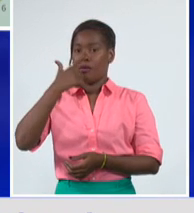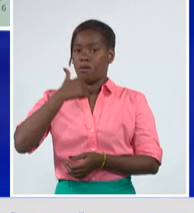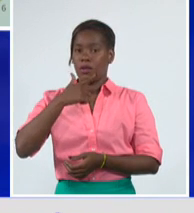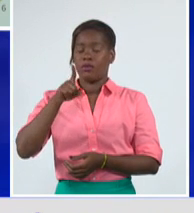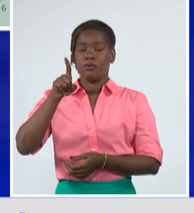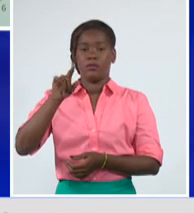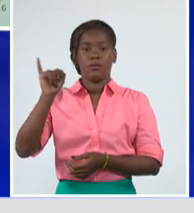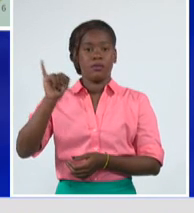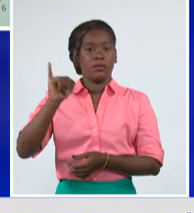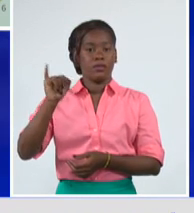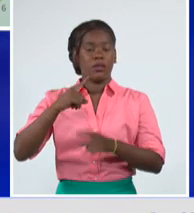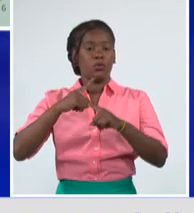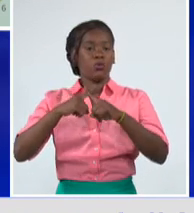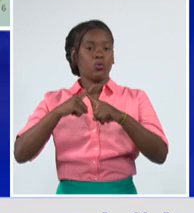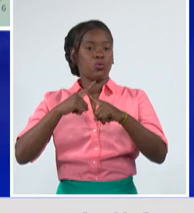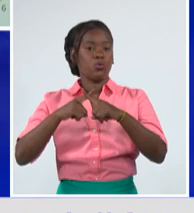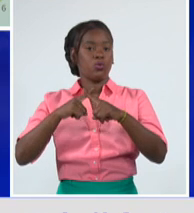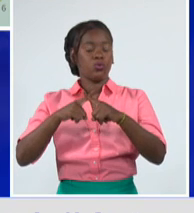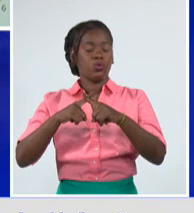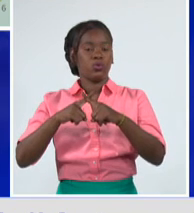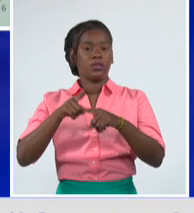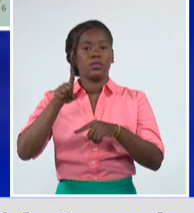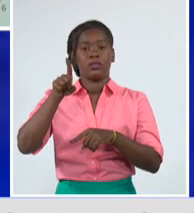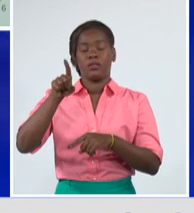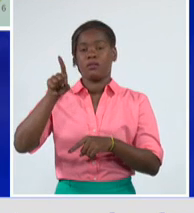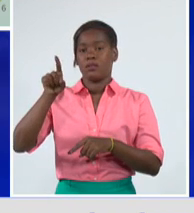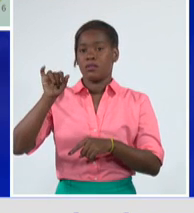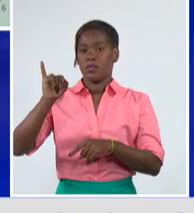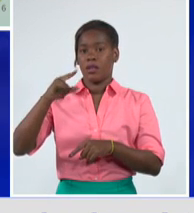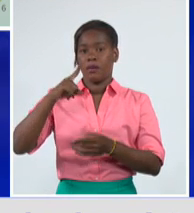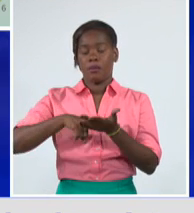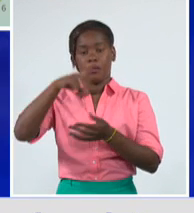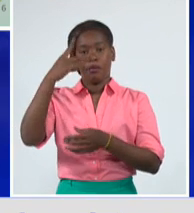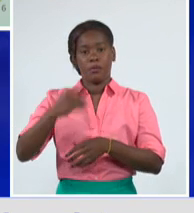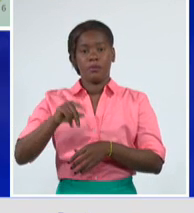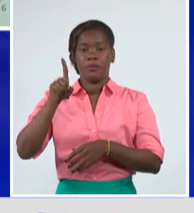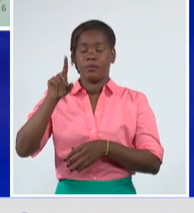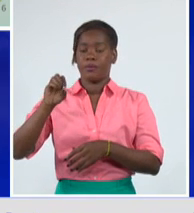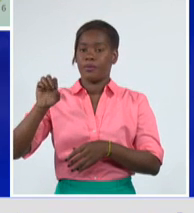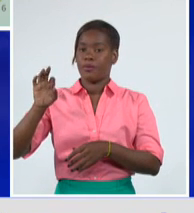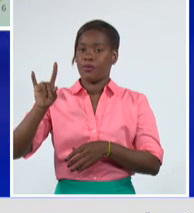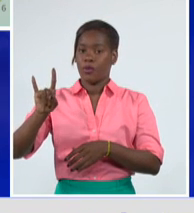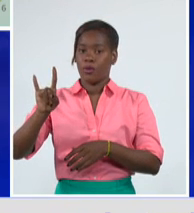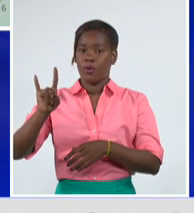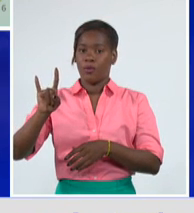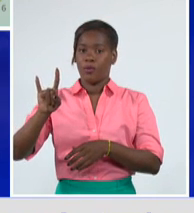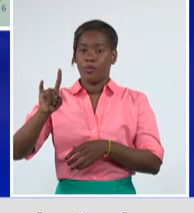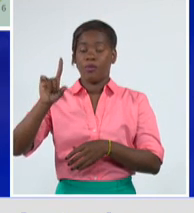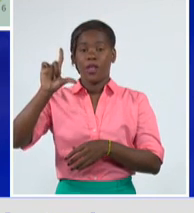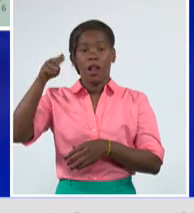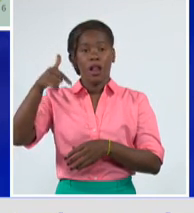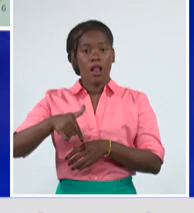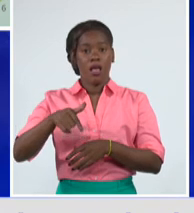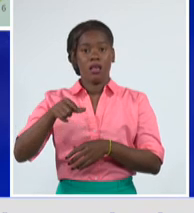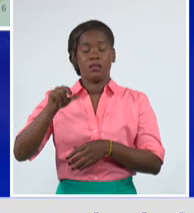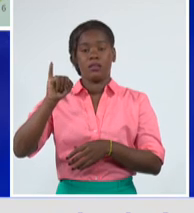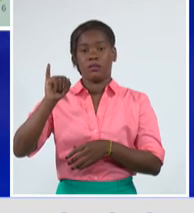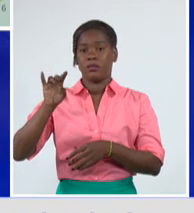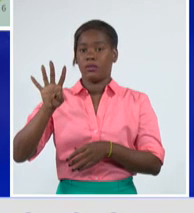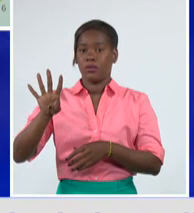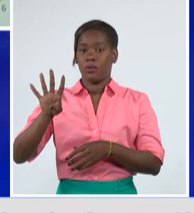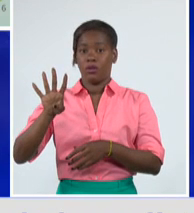166, Cruces 116, Palmira 109, Laja 64 y Cumanayagua y